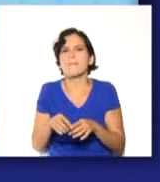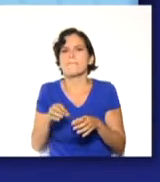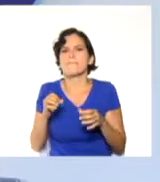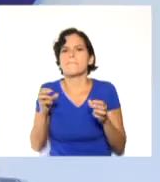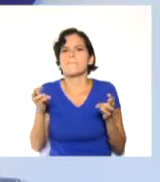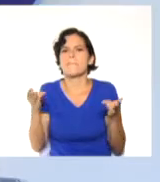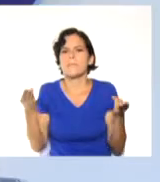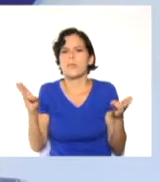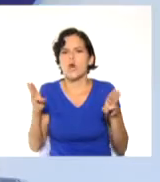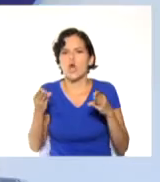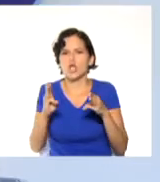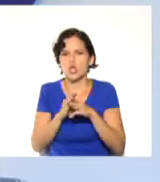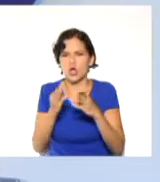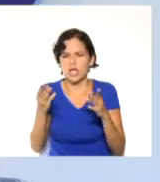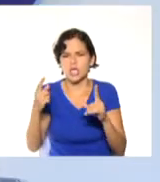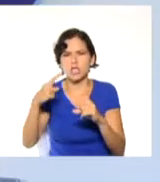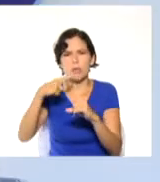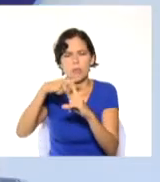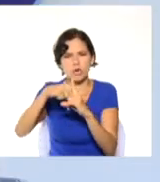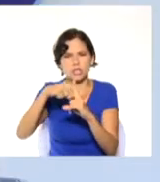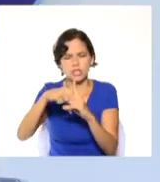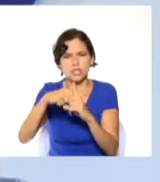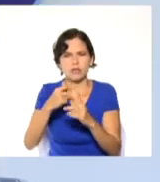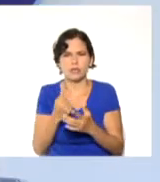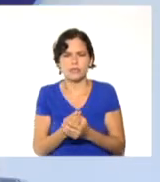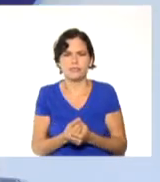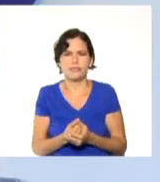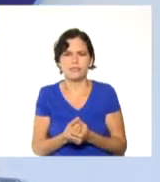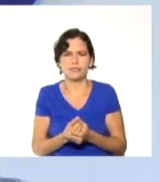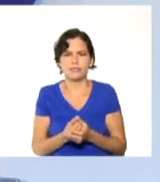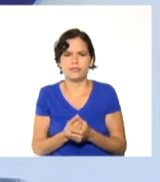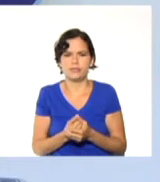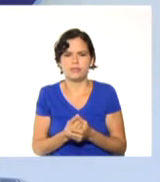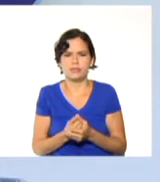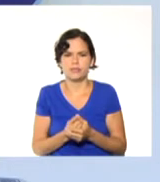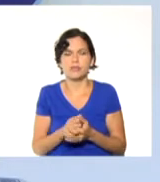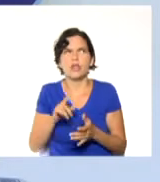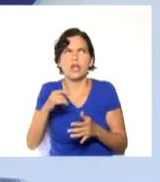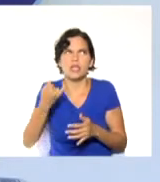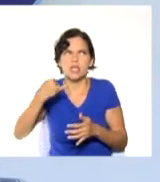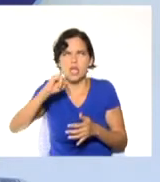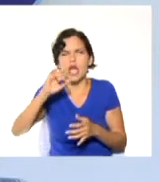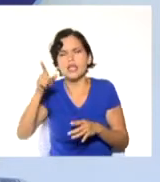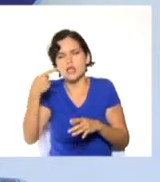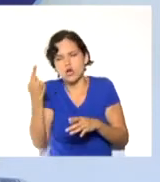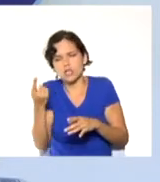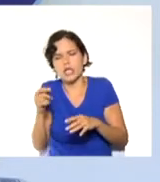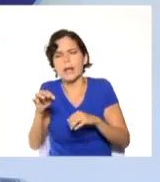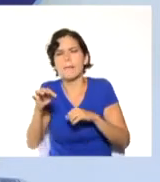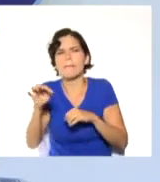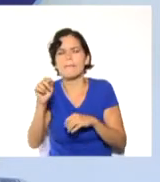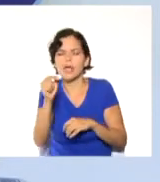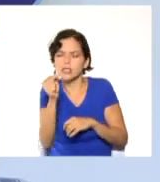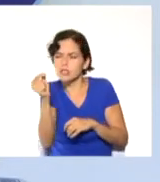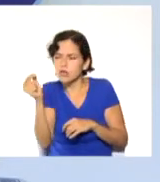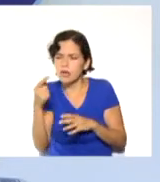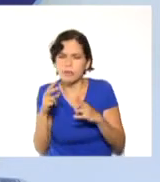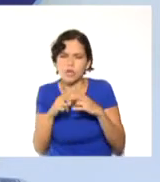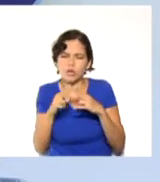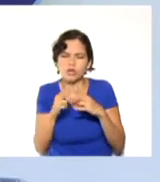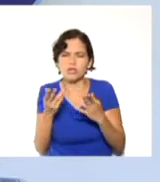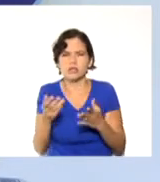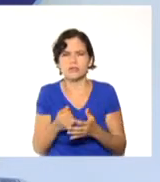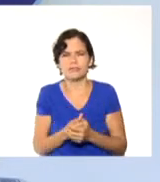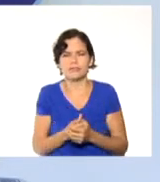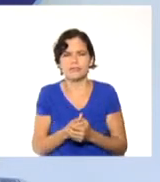positiva. Bien, también tenemos los quarks, que son otras partículas que vamos a ir conociendo más adelante.